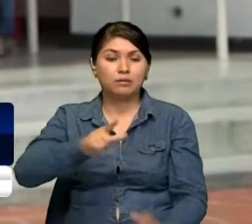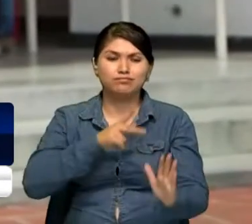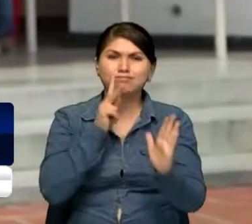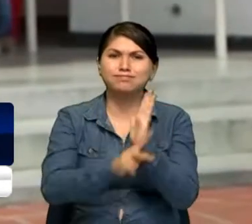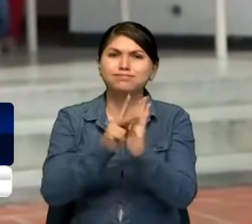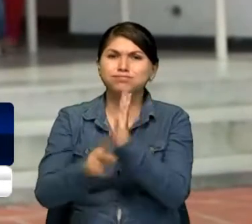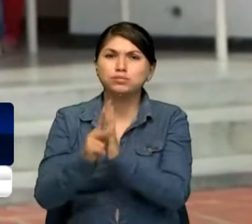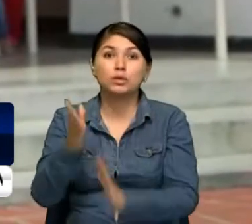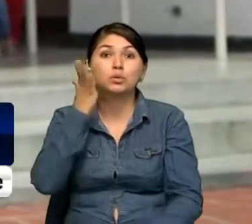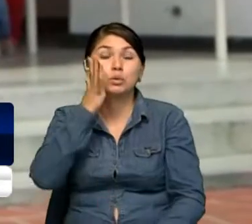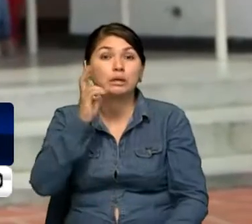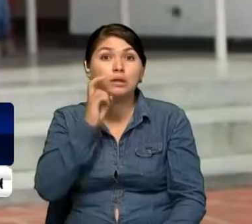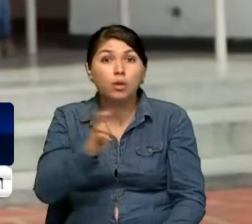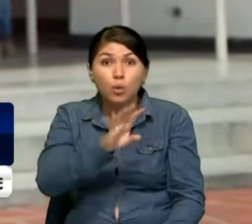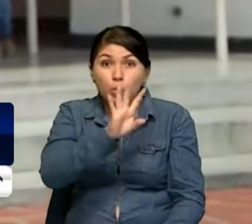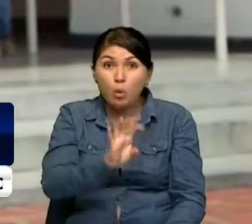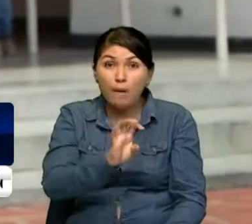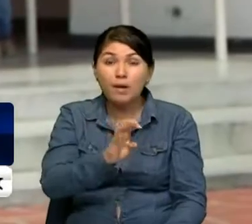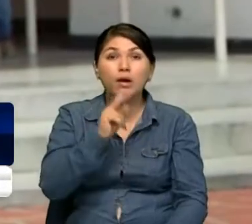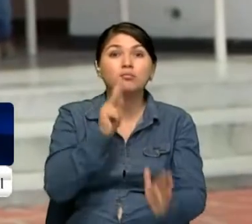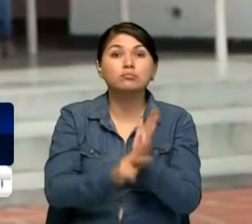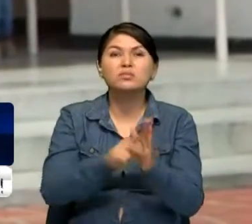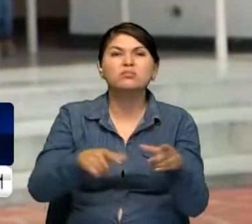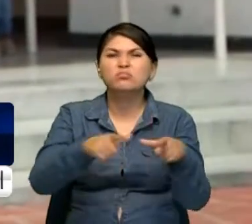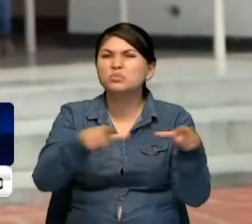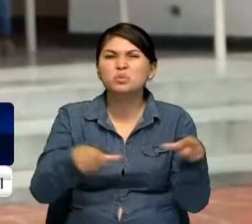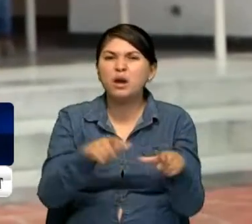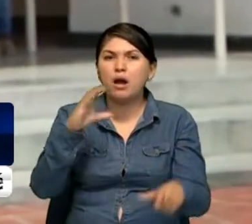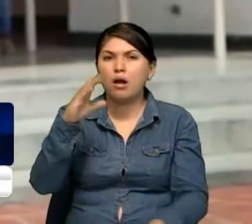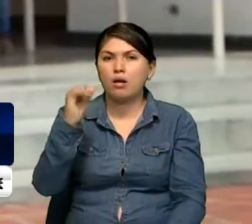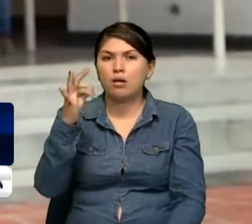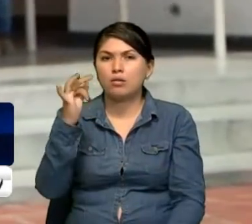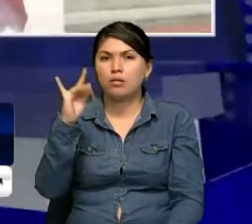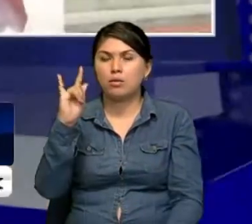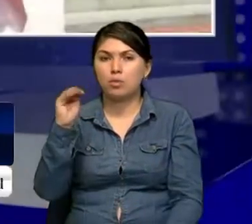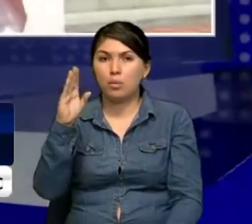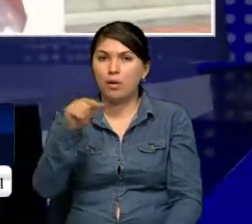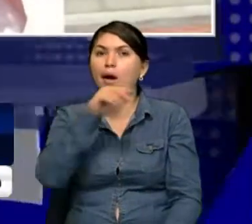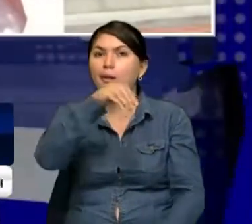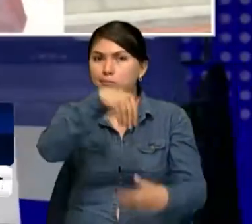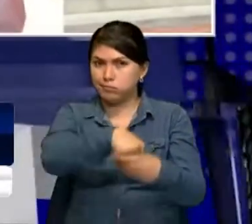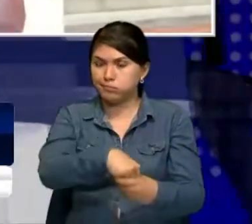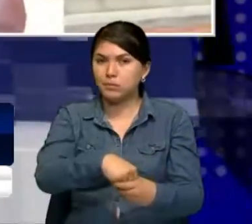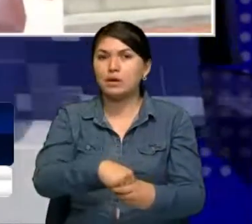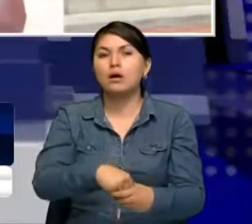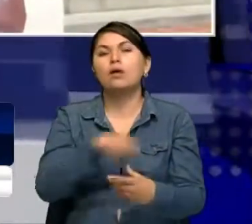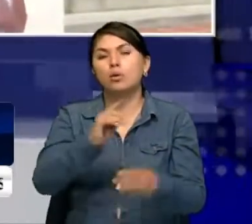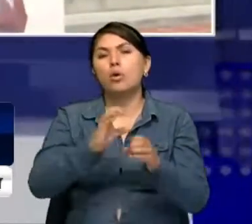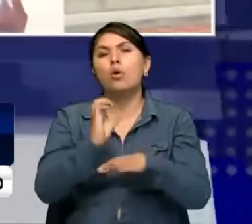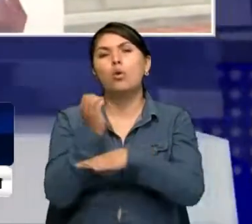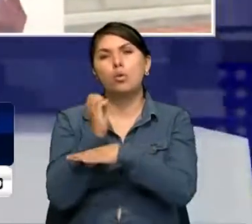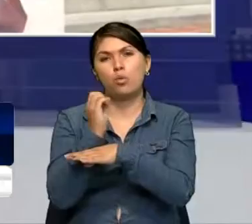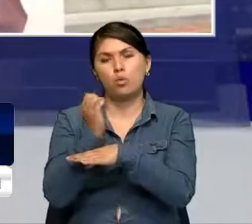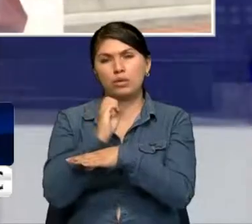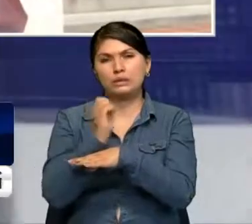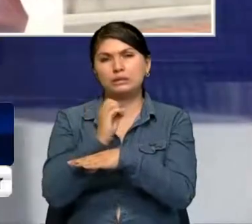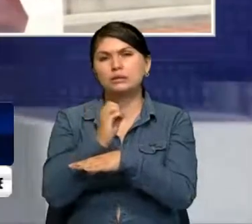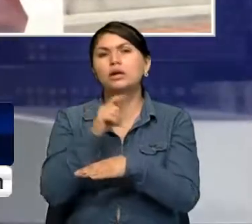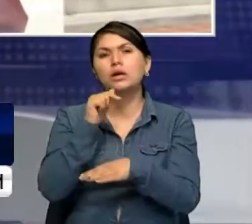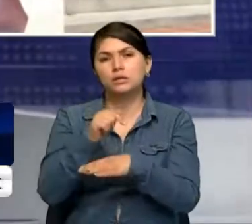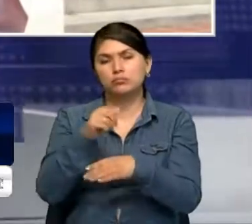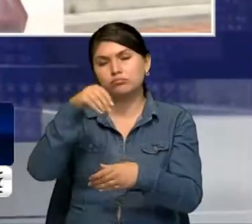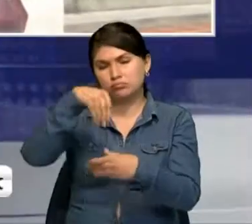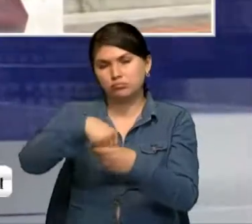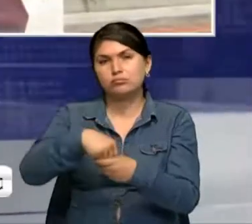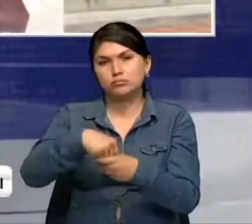de Santander, de los cuales 9 han sido asesinados en la región del Catatumbo, 2 de ellos integrantes de ASCAMCAT, organización de la que hace parte